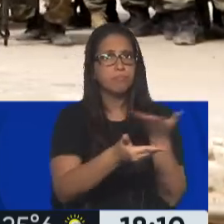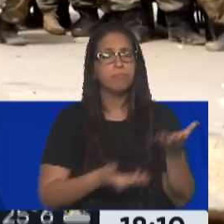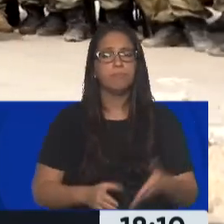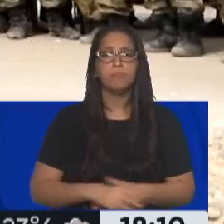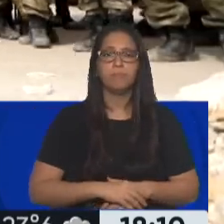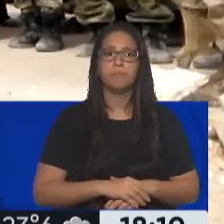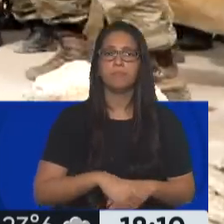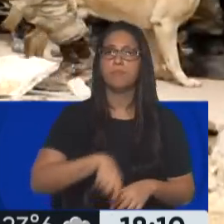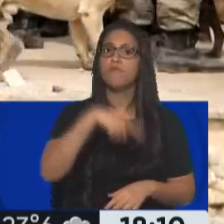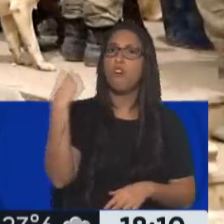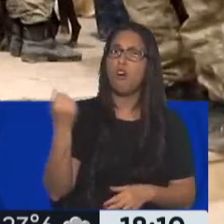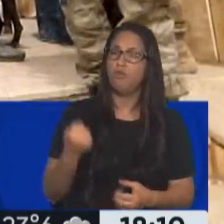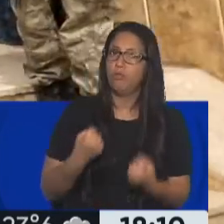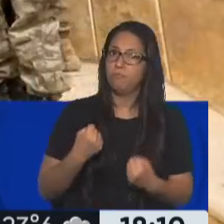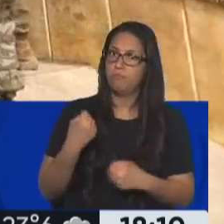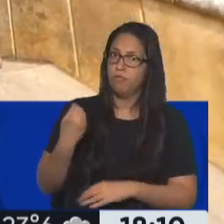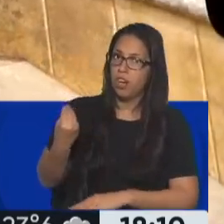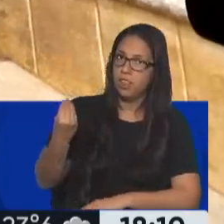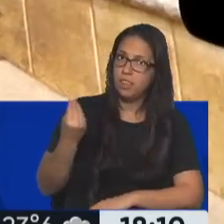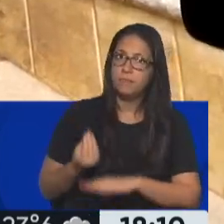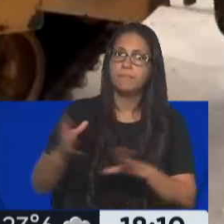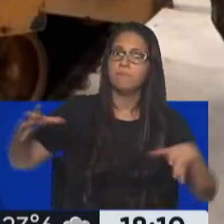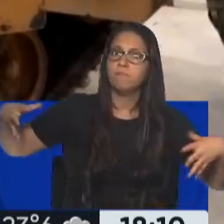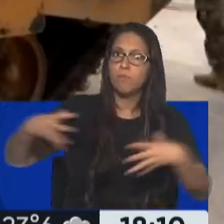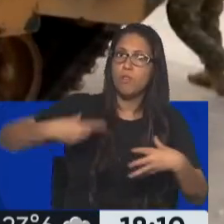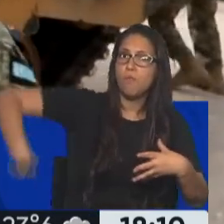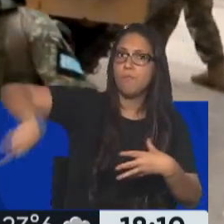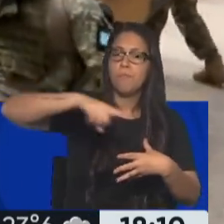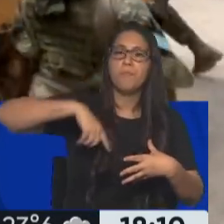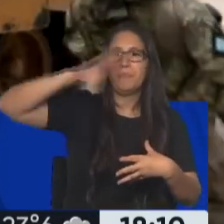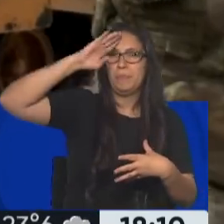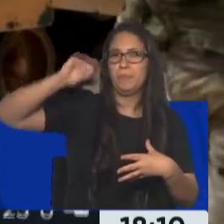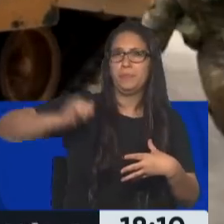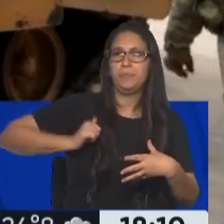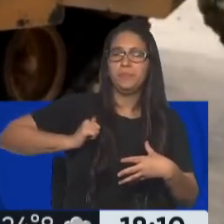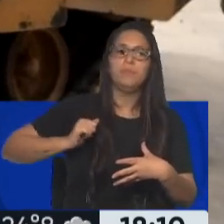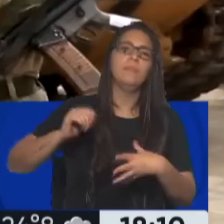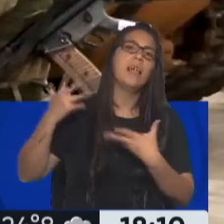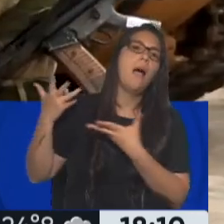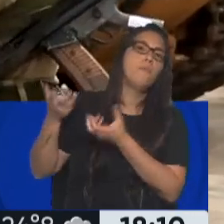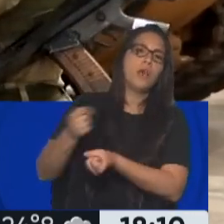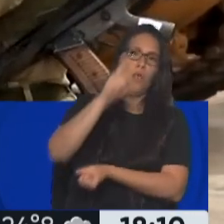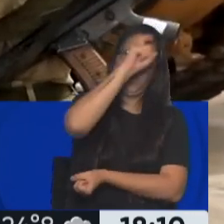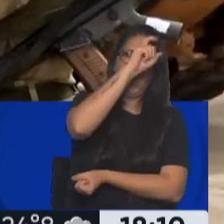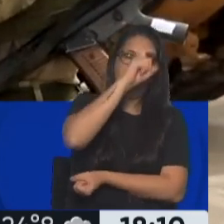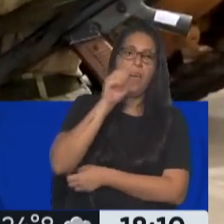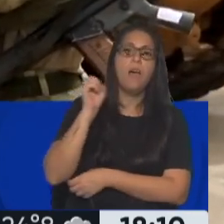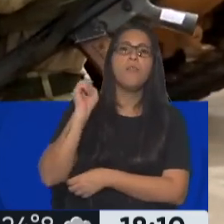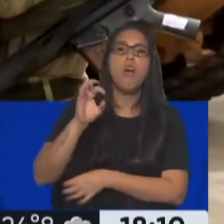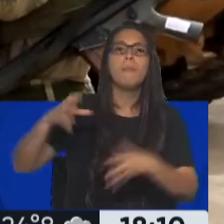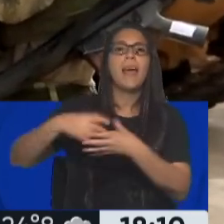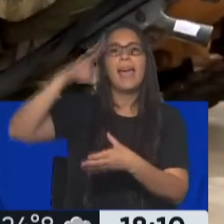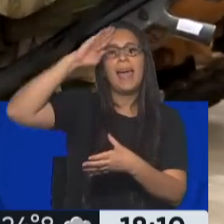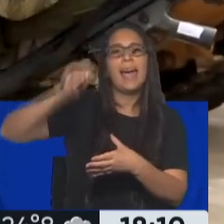El otro actor de peso en la transición es el conglomerado de milicias apoyadas por Turquía y colectivamente denominadas Ejército